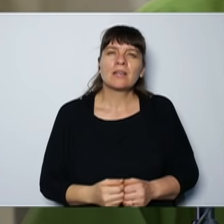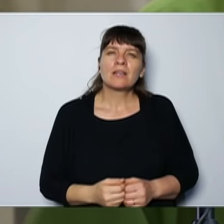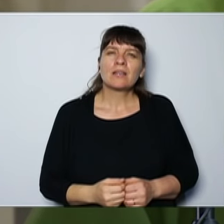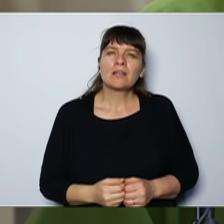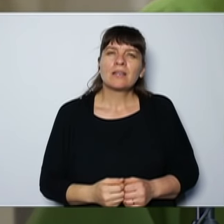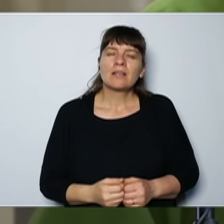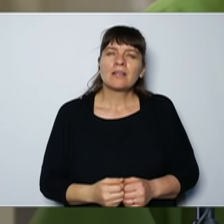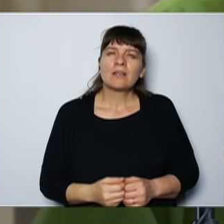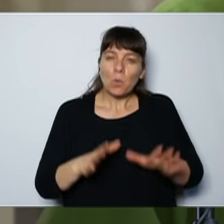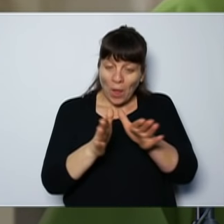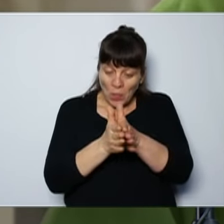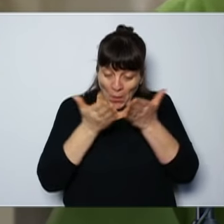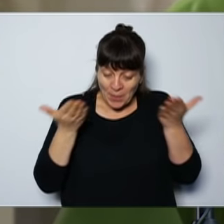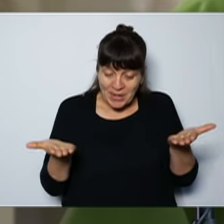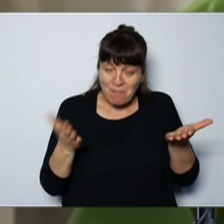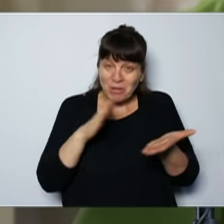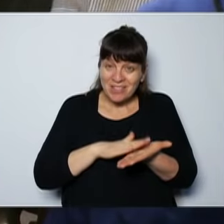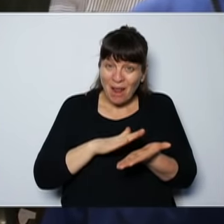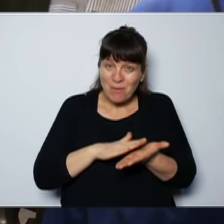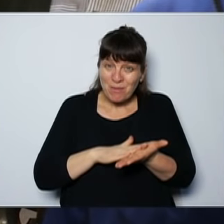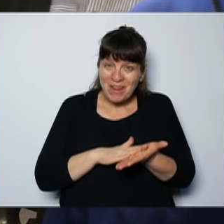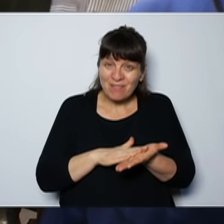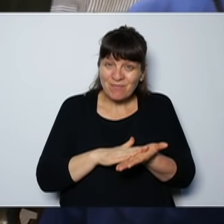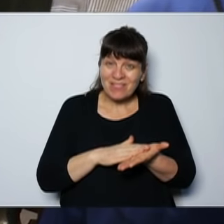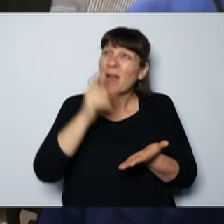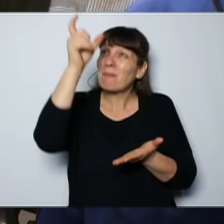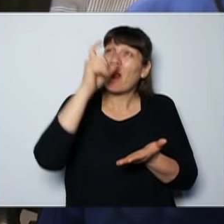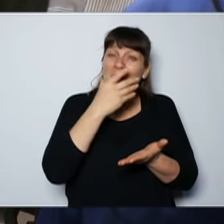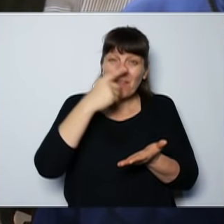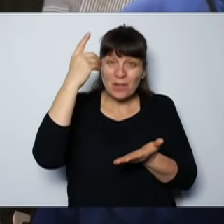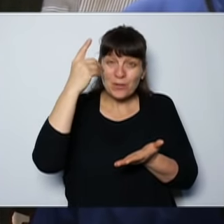Cada vez que abrimos la Biblia,